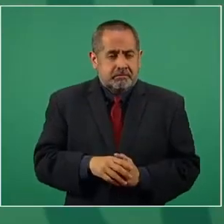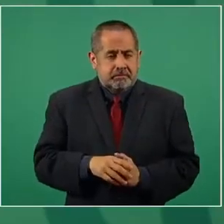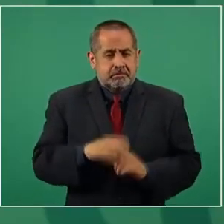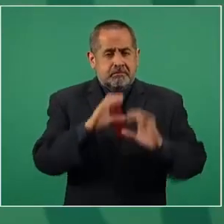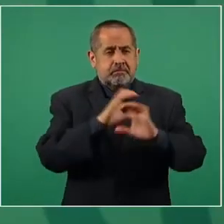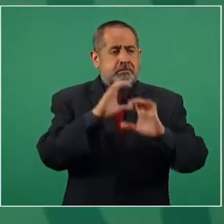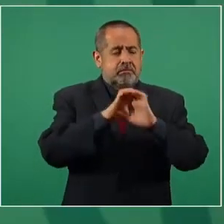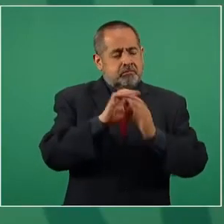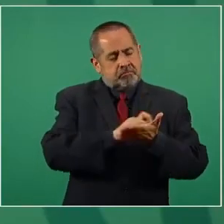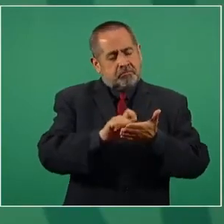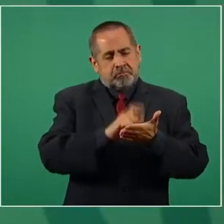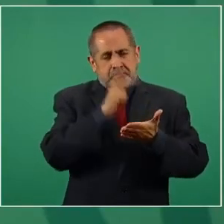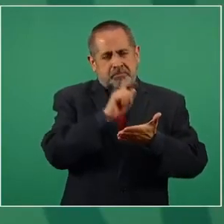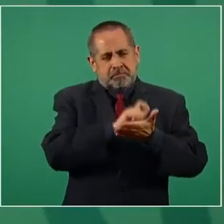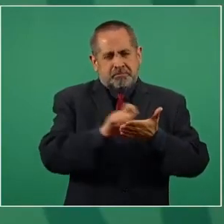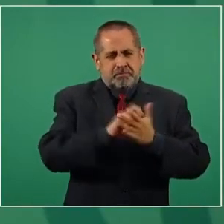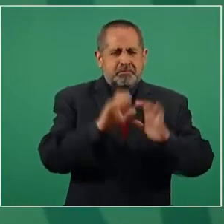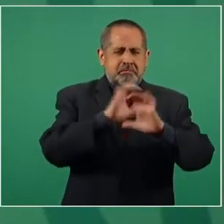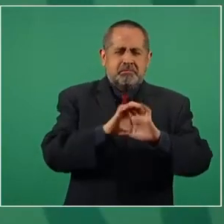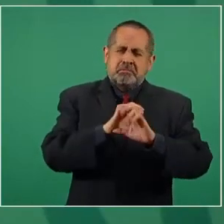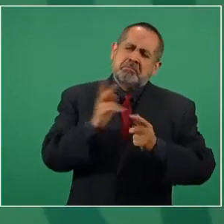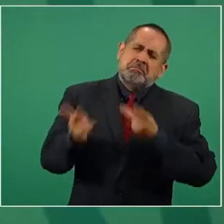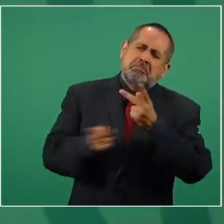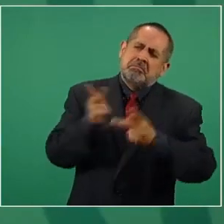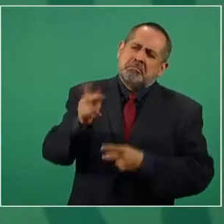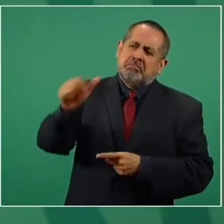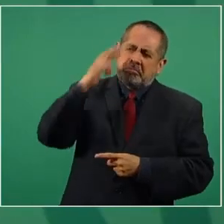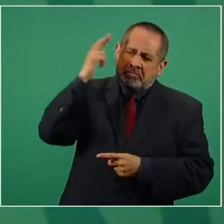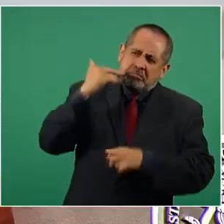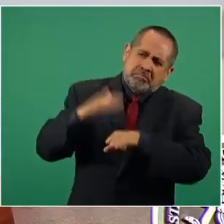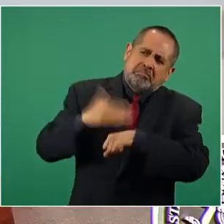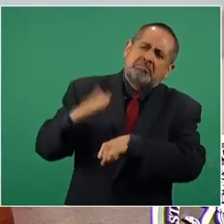hizo una composición y hace un cuestionamiento al rey,